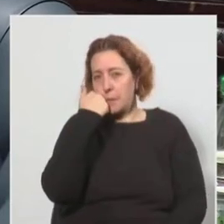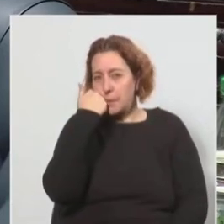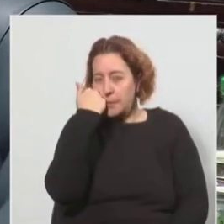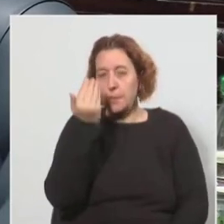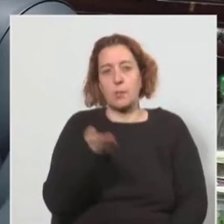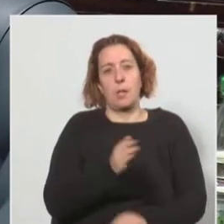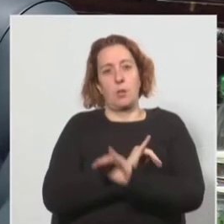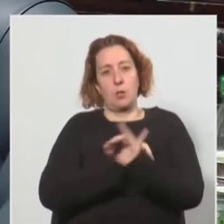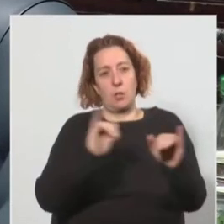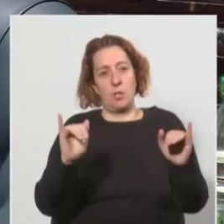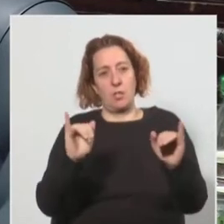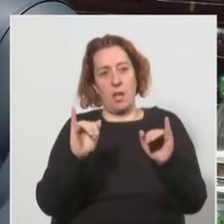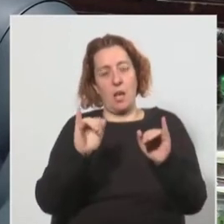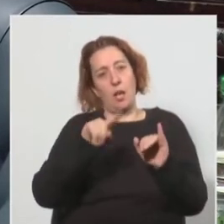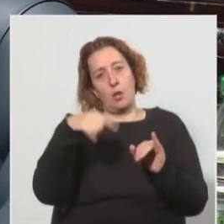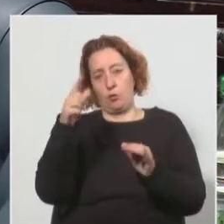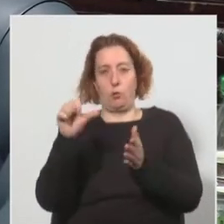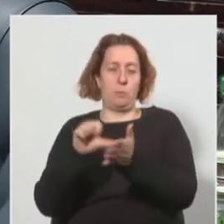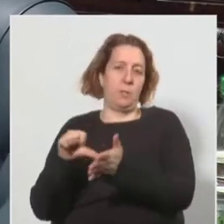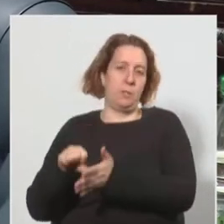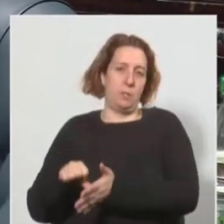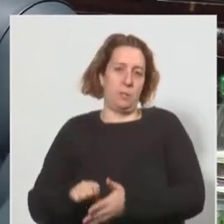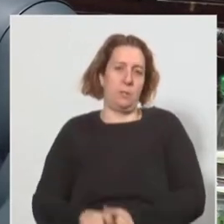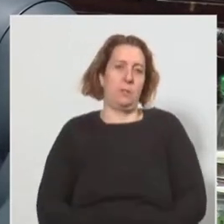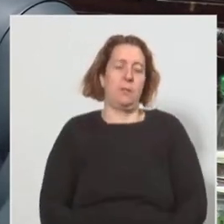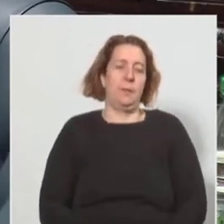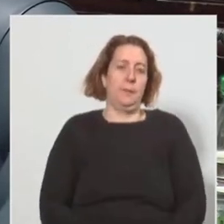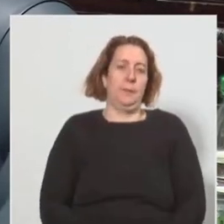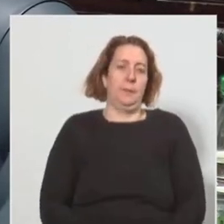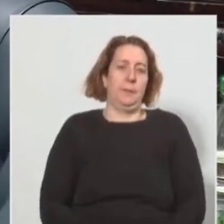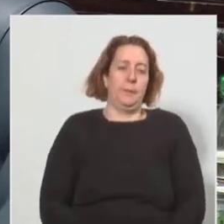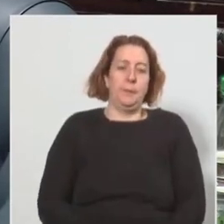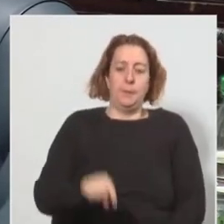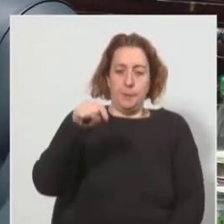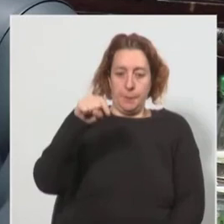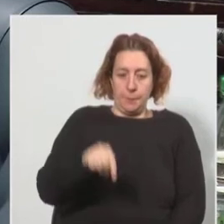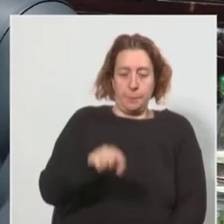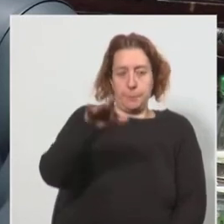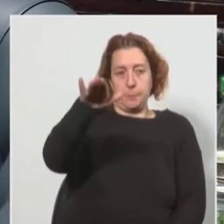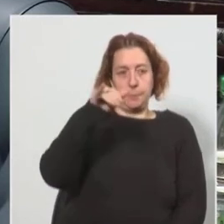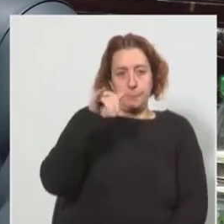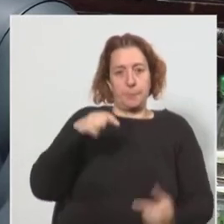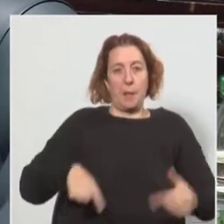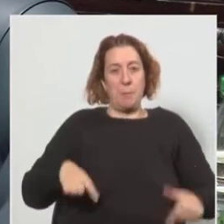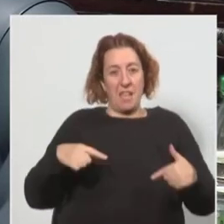vergonzosa noticia, en el exterior. En el día de hoy convocamos a los